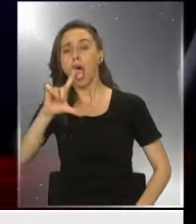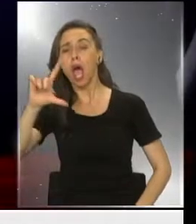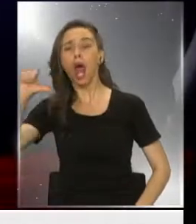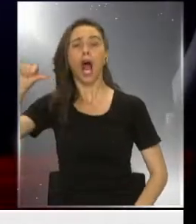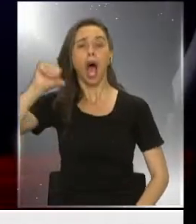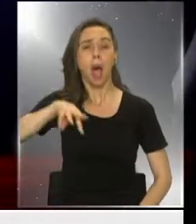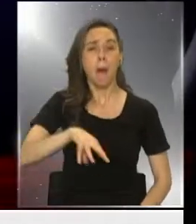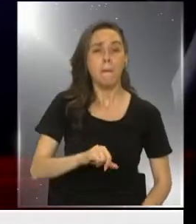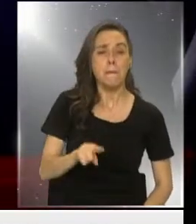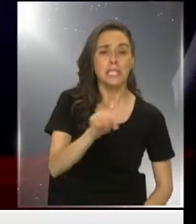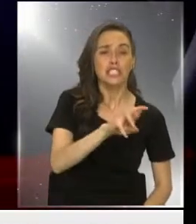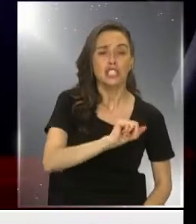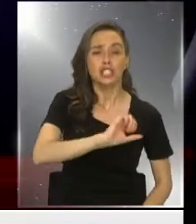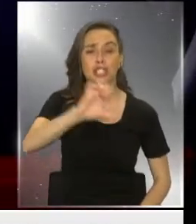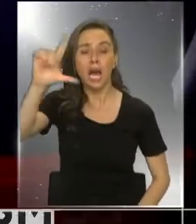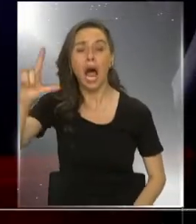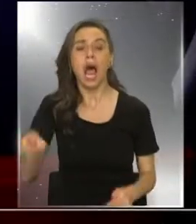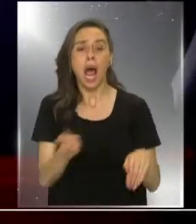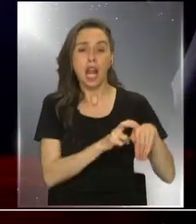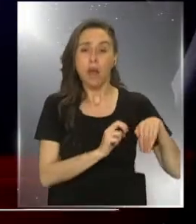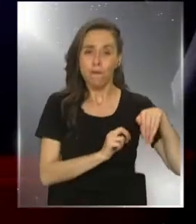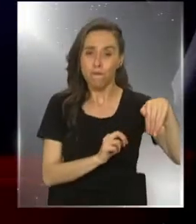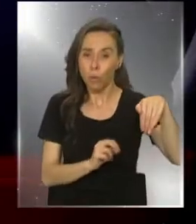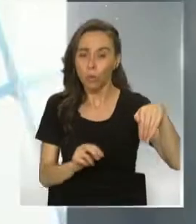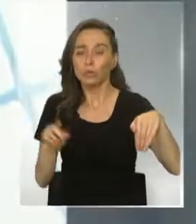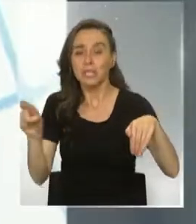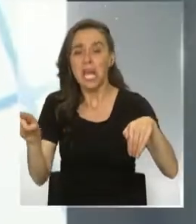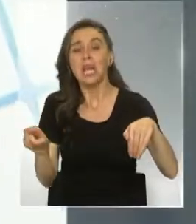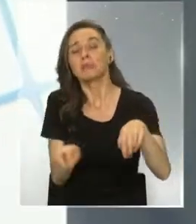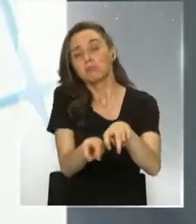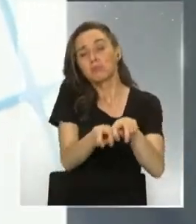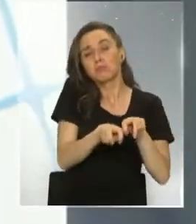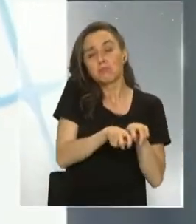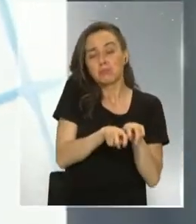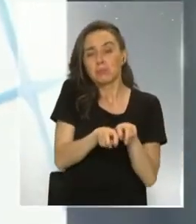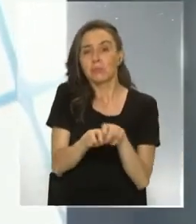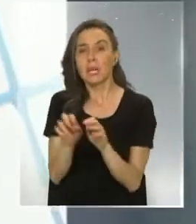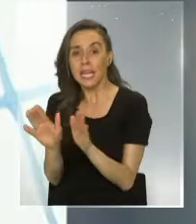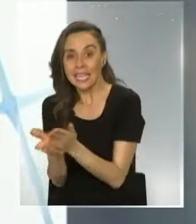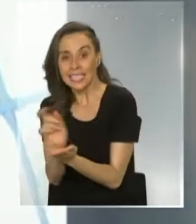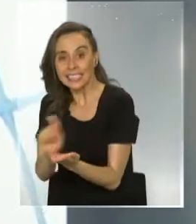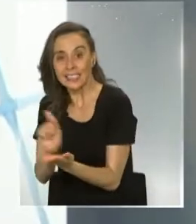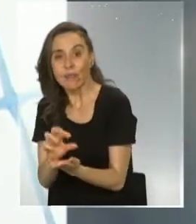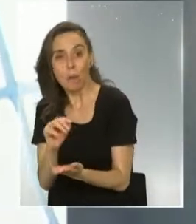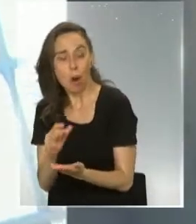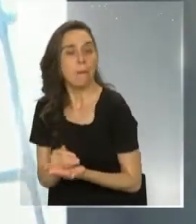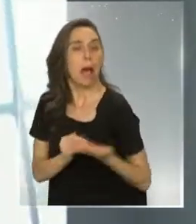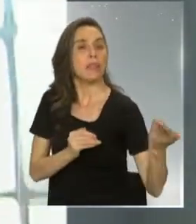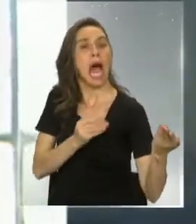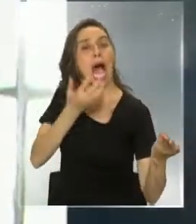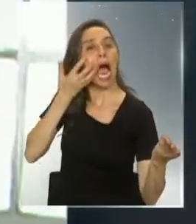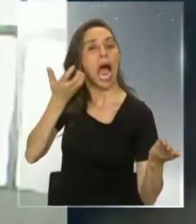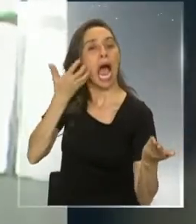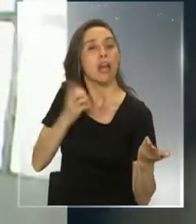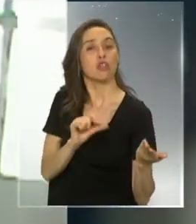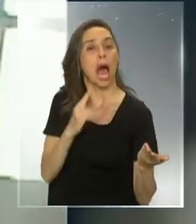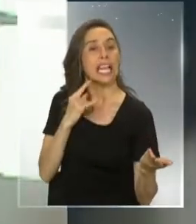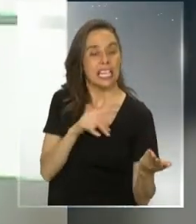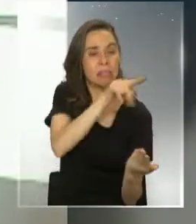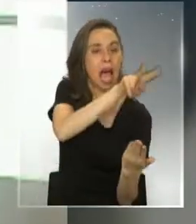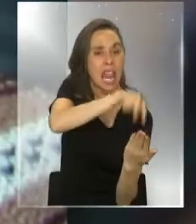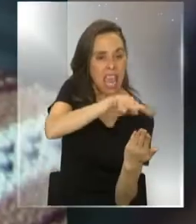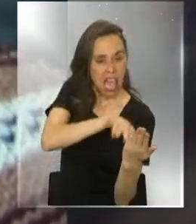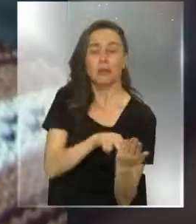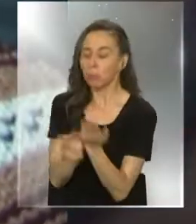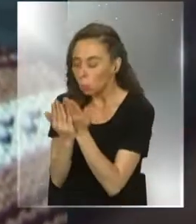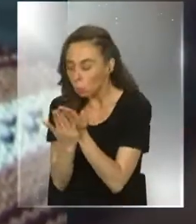Mistral. E íbamos en un bus y Eduardo nos saca los manuscritos del poema y se los pasa a Gato para que lo lea, para que nos lea todo. Y Gato lo empieza a